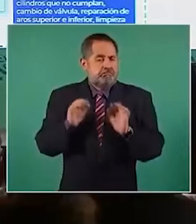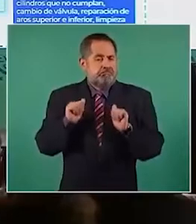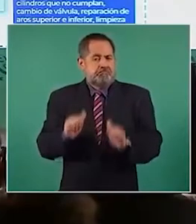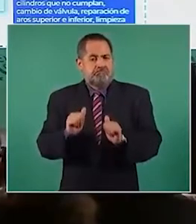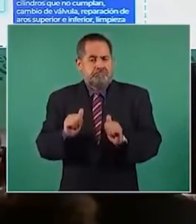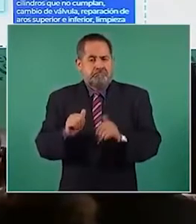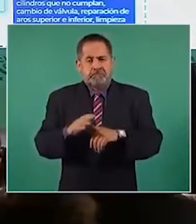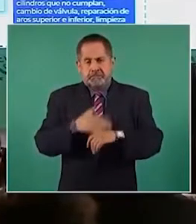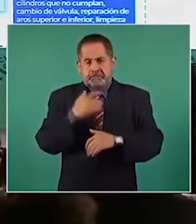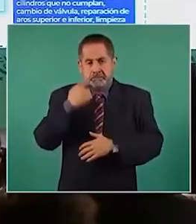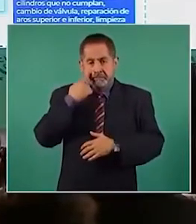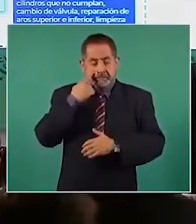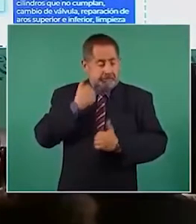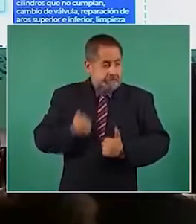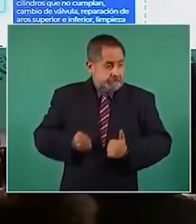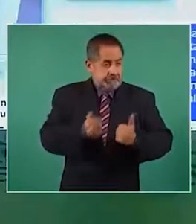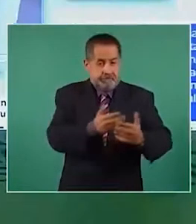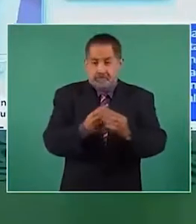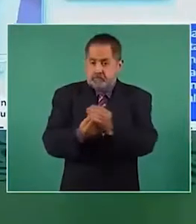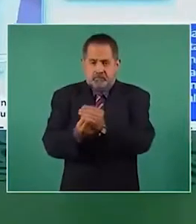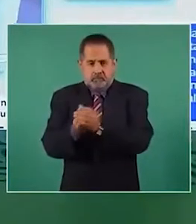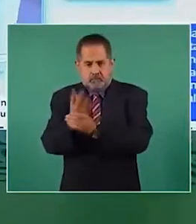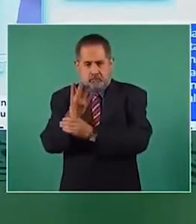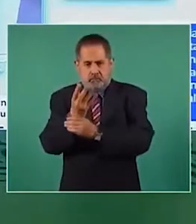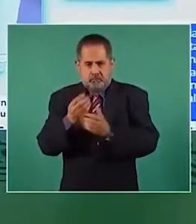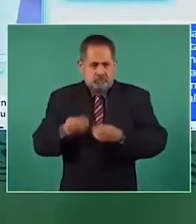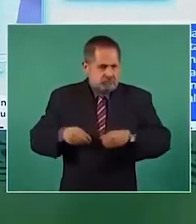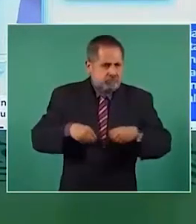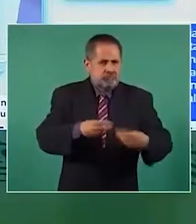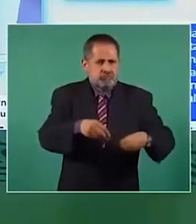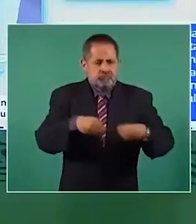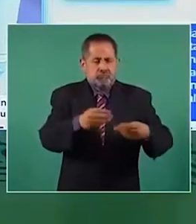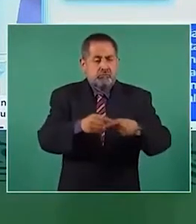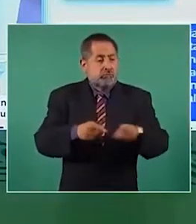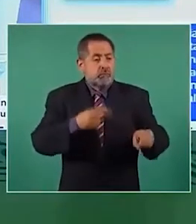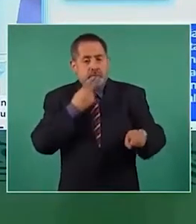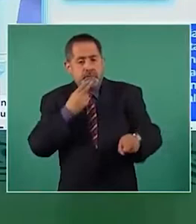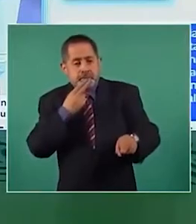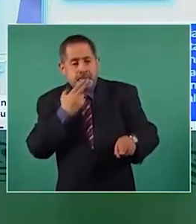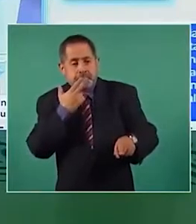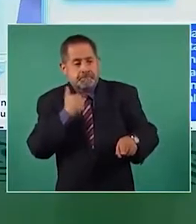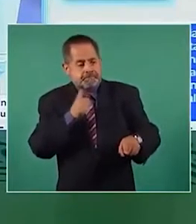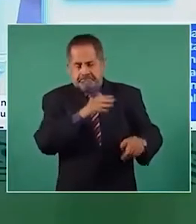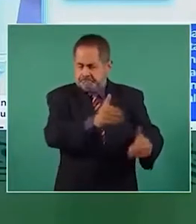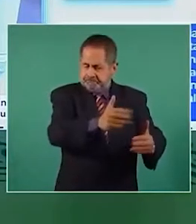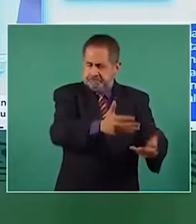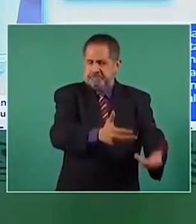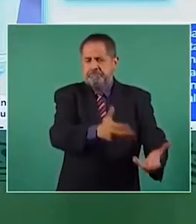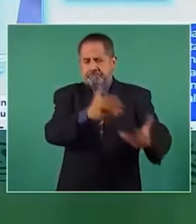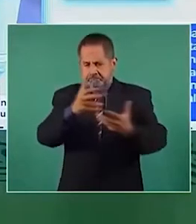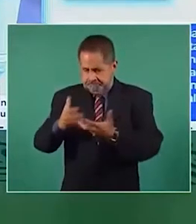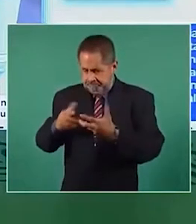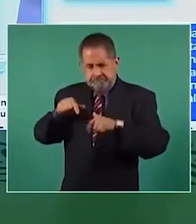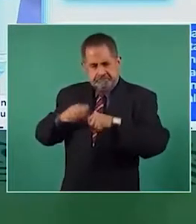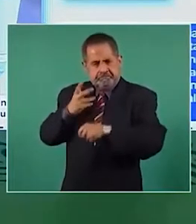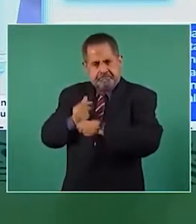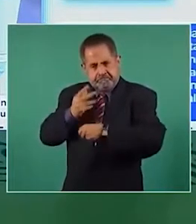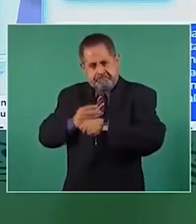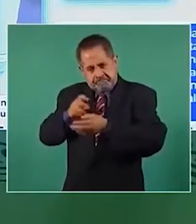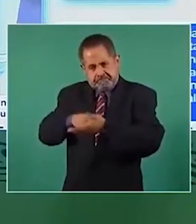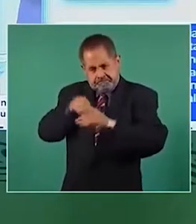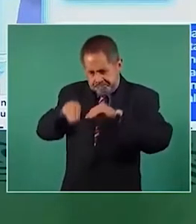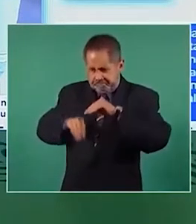una primera etapa vamos a entregar cilindros nuevos, se recogerán usados, que serán sometidos a un proceso de